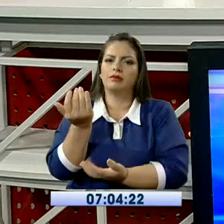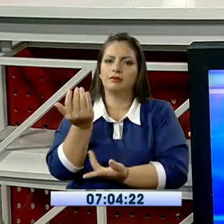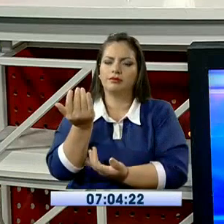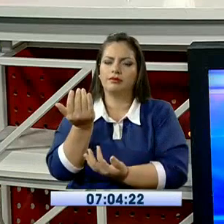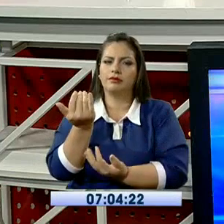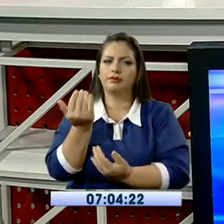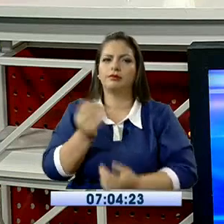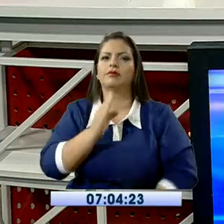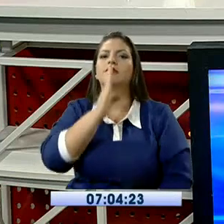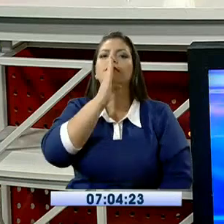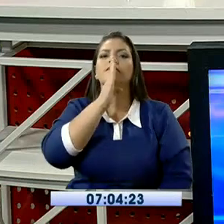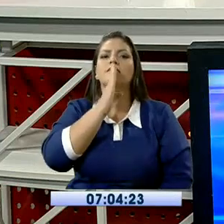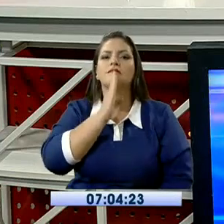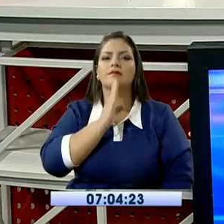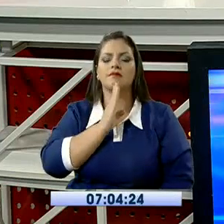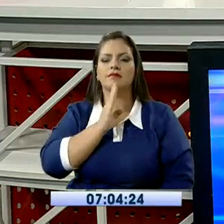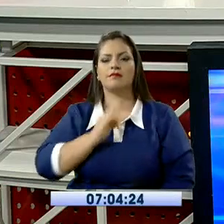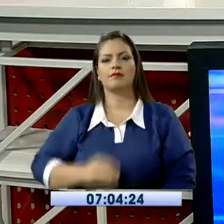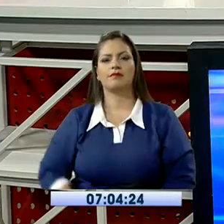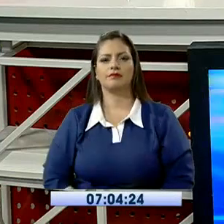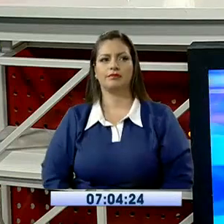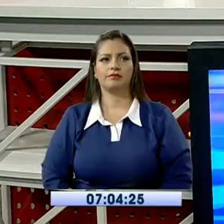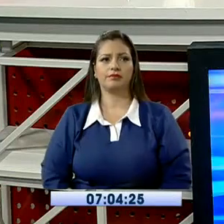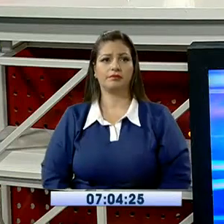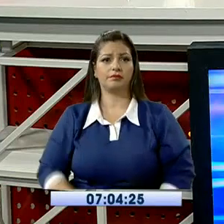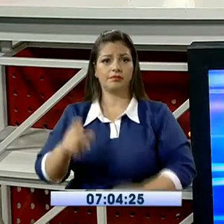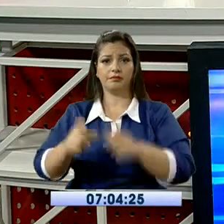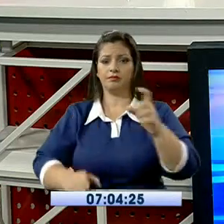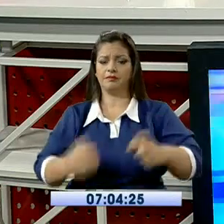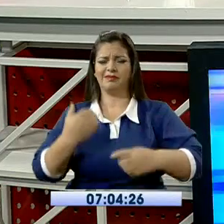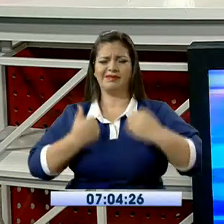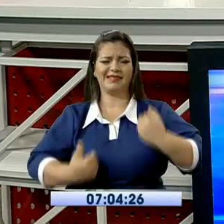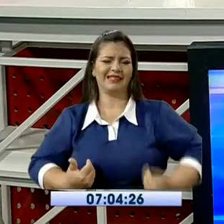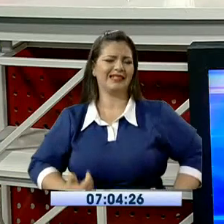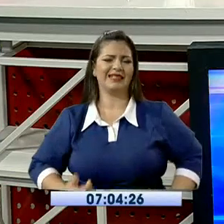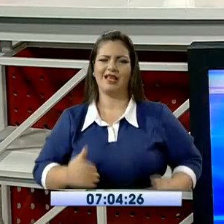no se han reportado víctimas de momento que lamentar y esperamos que así continúen las cosas.